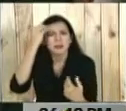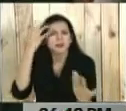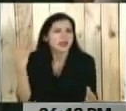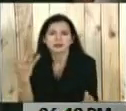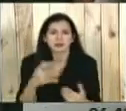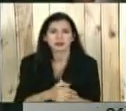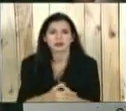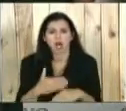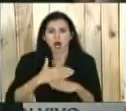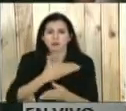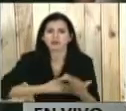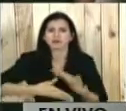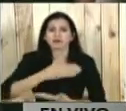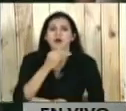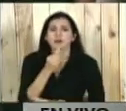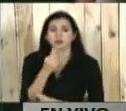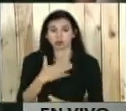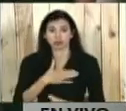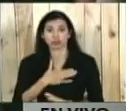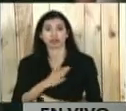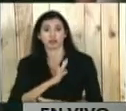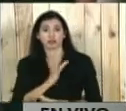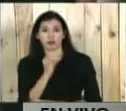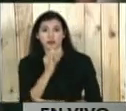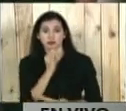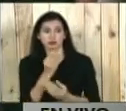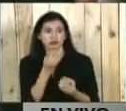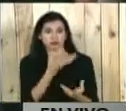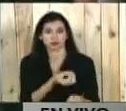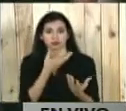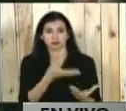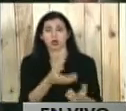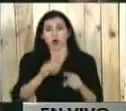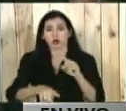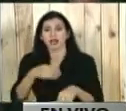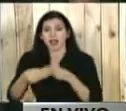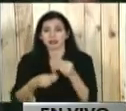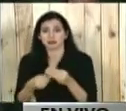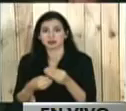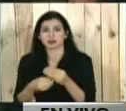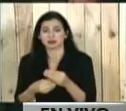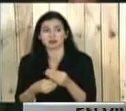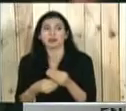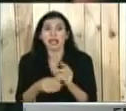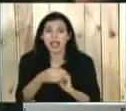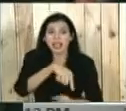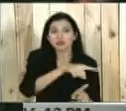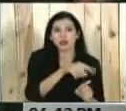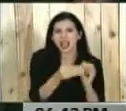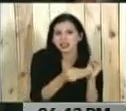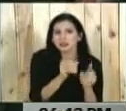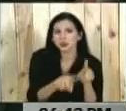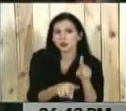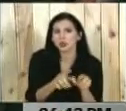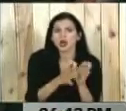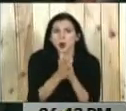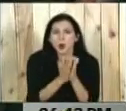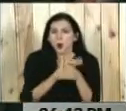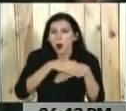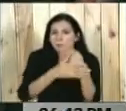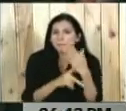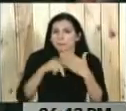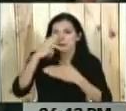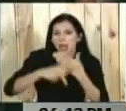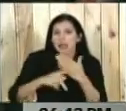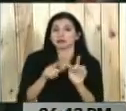Para compartir información que yo tengo. De cosas que se hacen a nombre de algunos de ellos. Conspiraciones y cosas que se